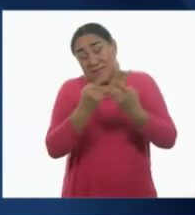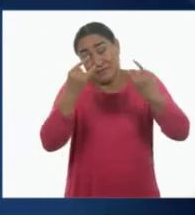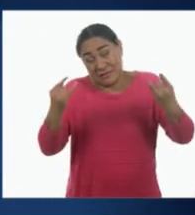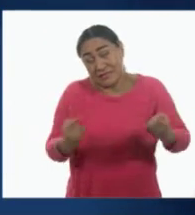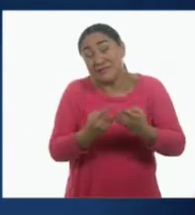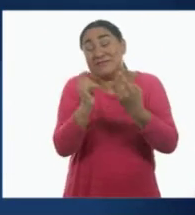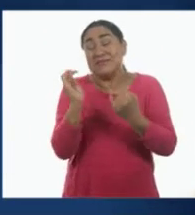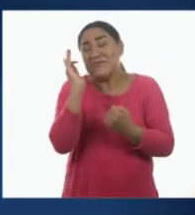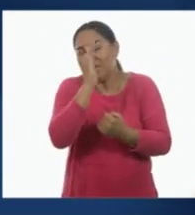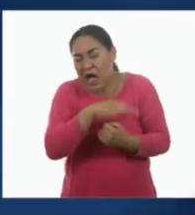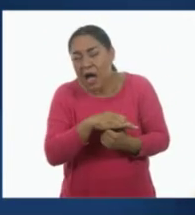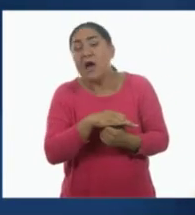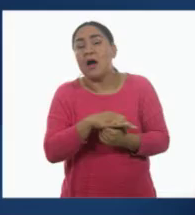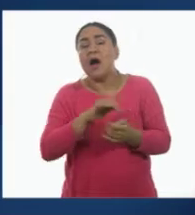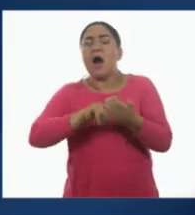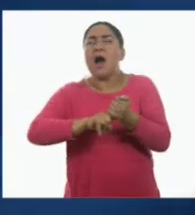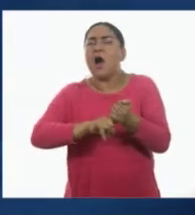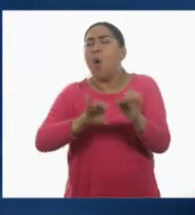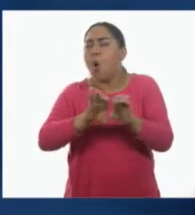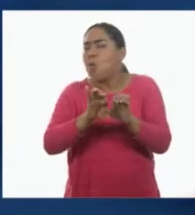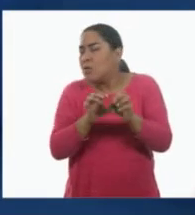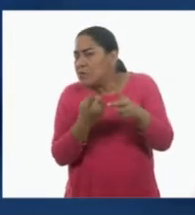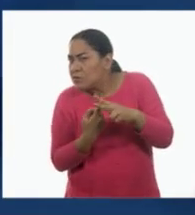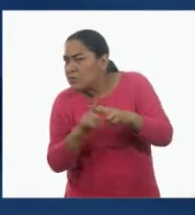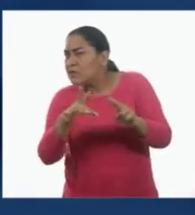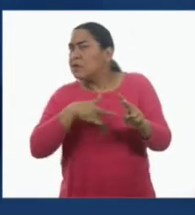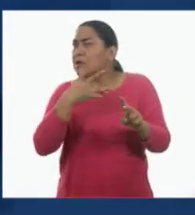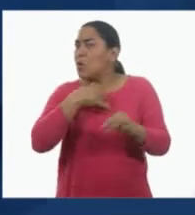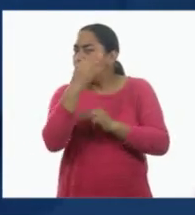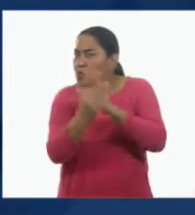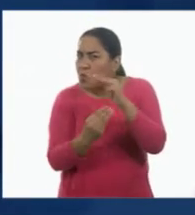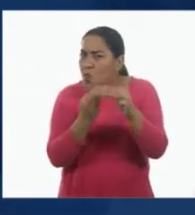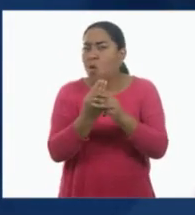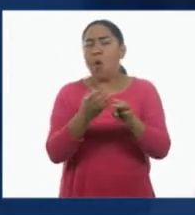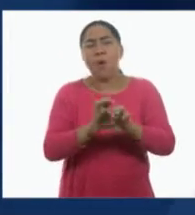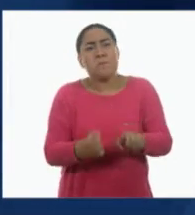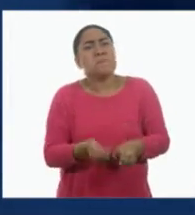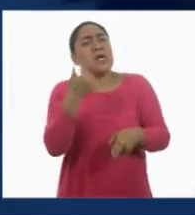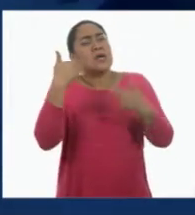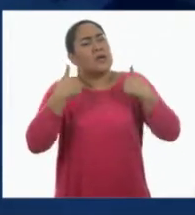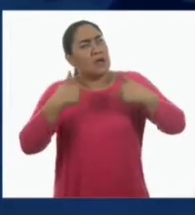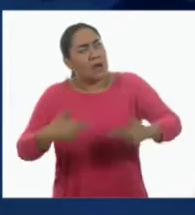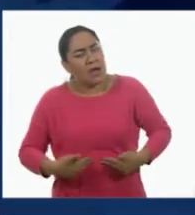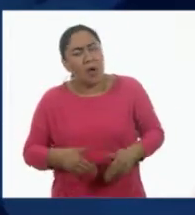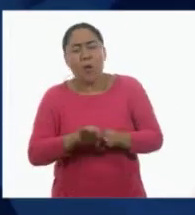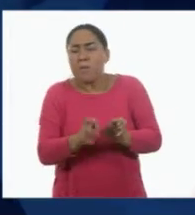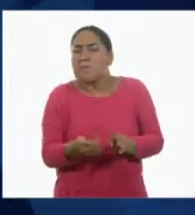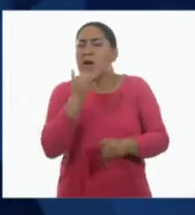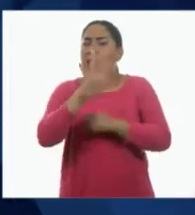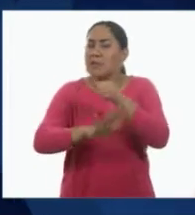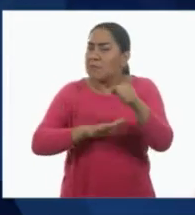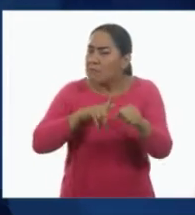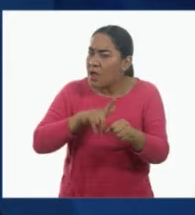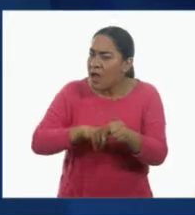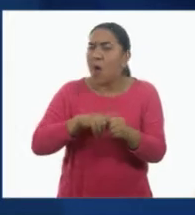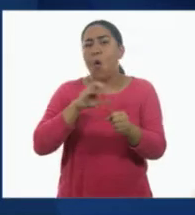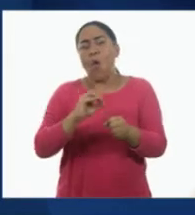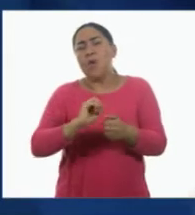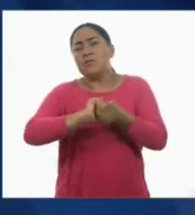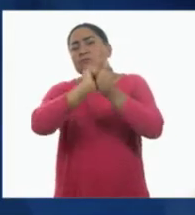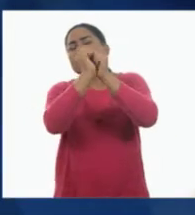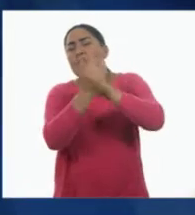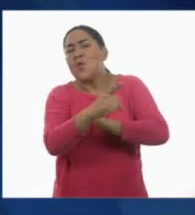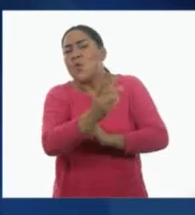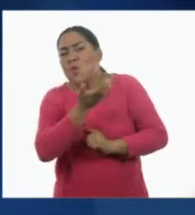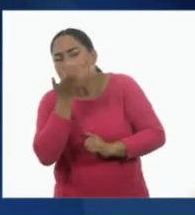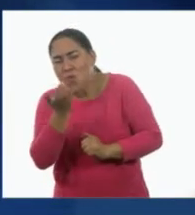cuenta, por ejemplo, cómo comenzó el mundo, cómo fueron creados los seres humanos y animales, y cómo se originaron ciertas costumbres,